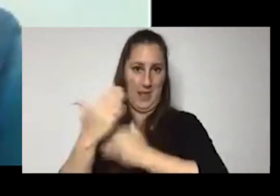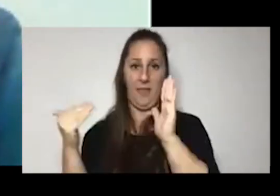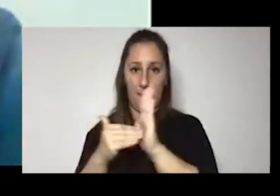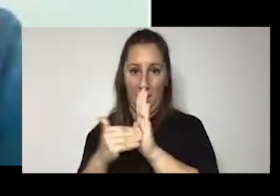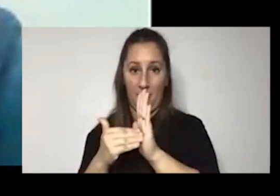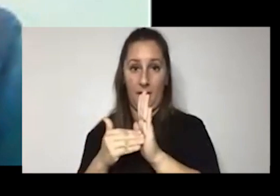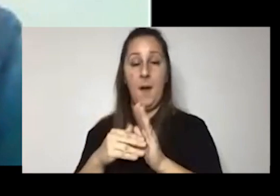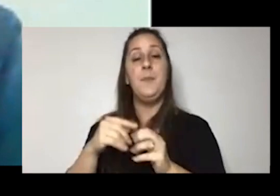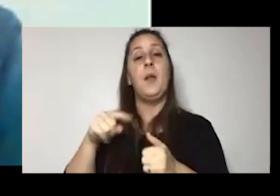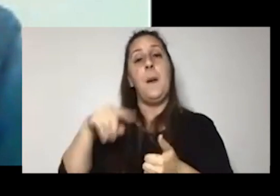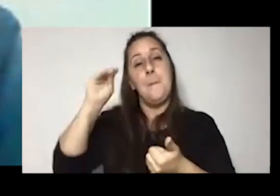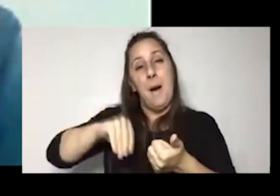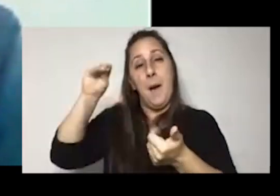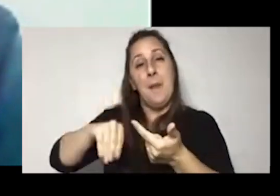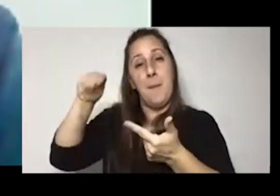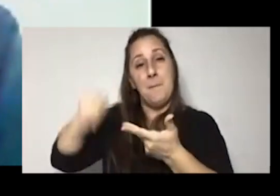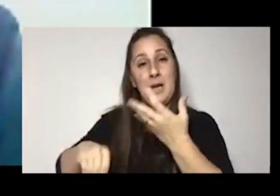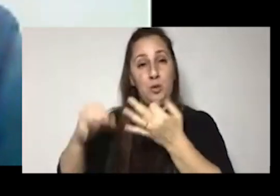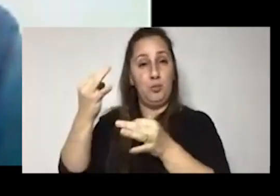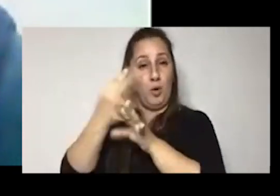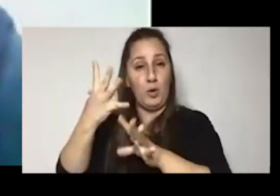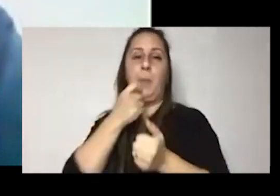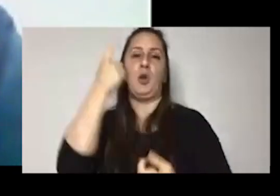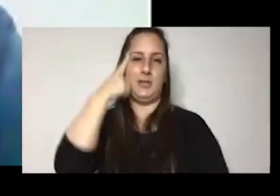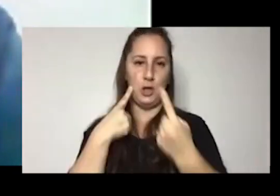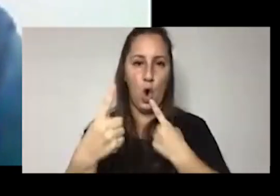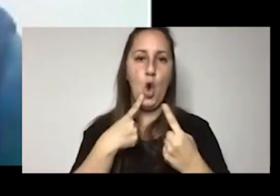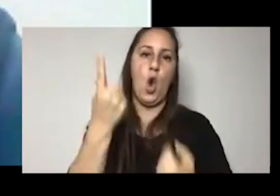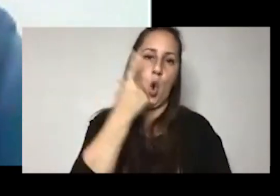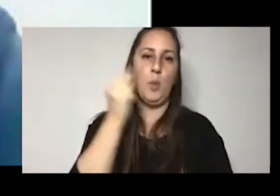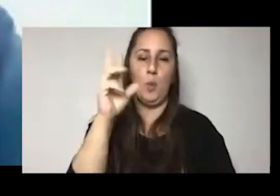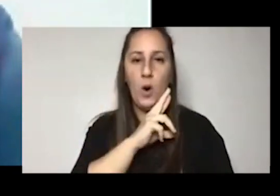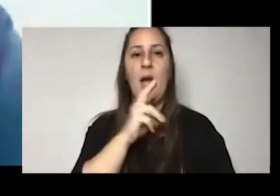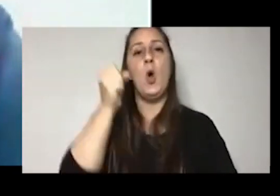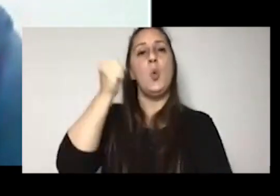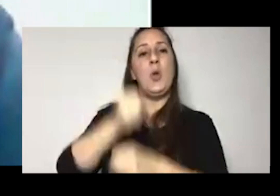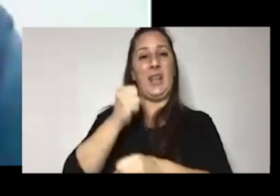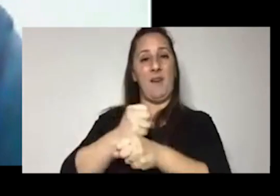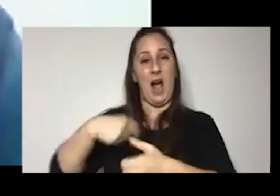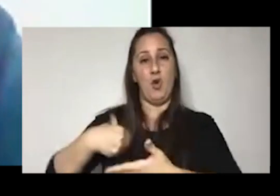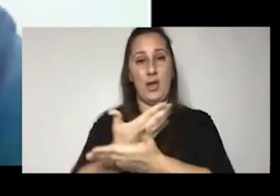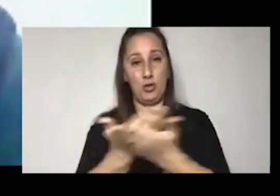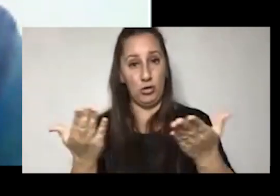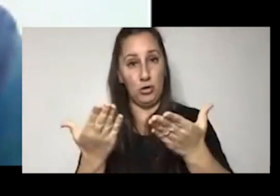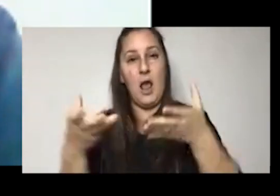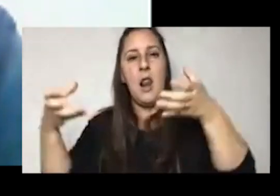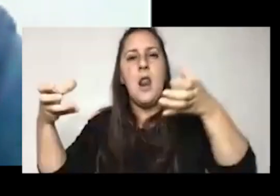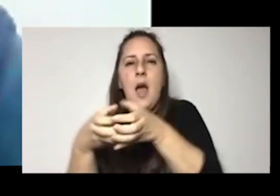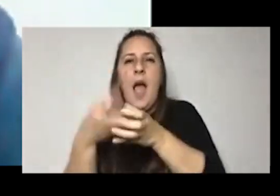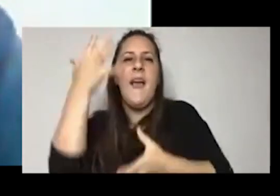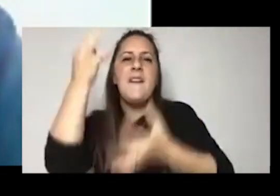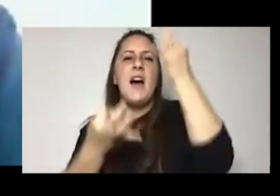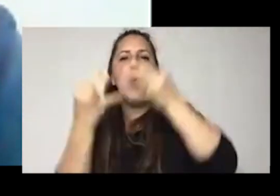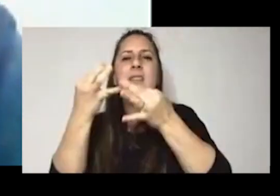profesionales, que puede haber un psicólogo o psicóloga, una trabajadora social, hacen toda una evaluación justamente